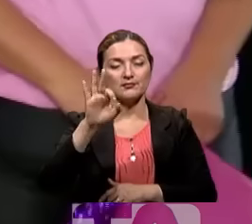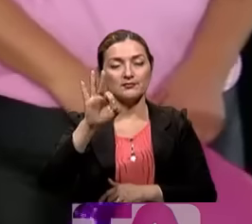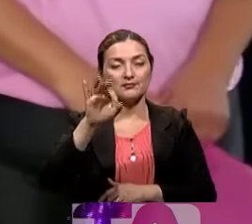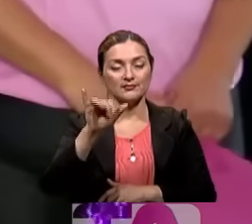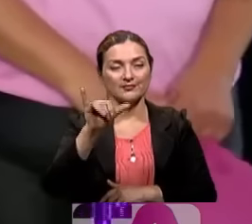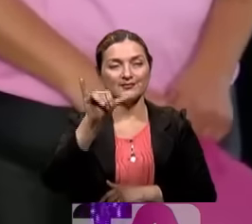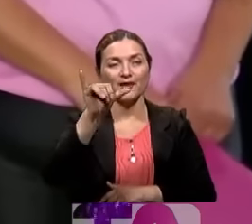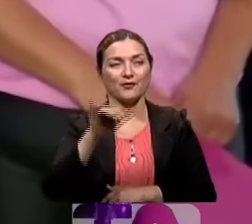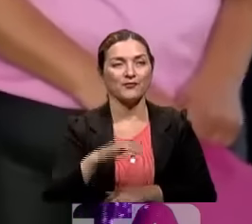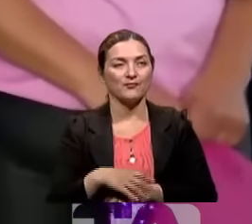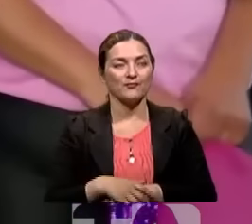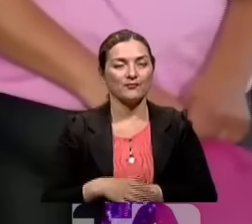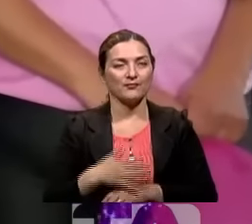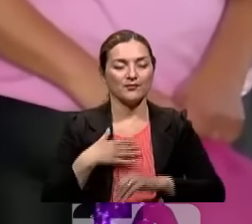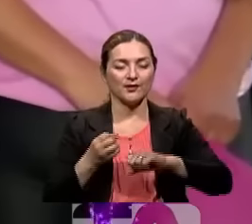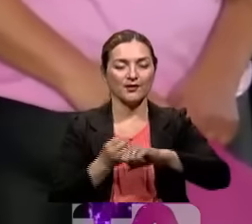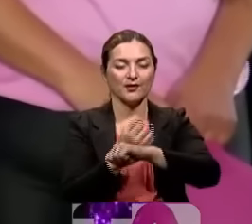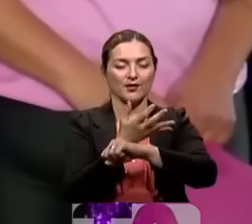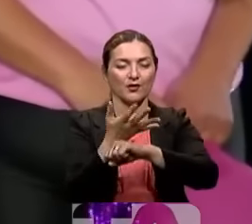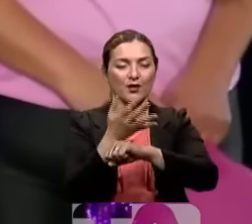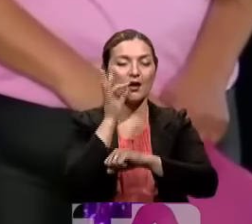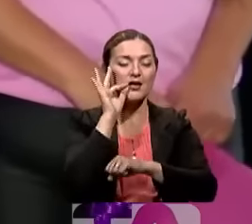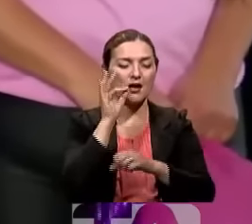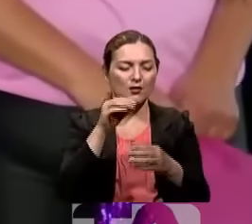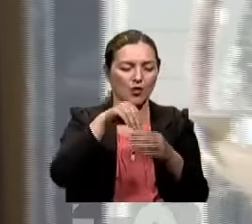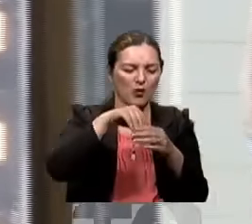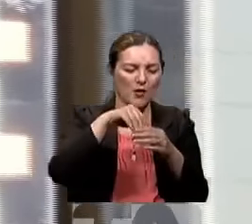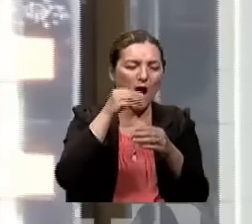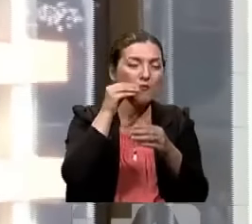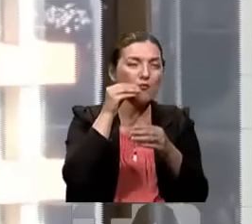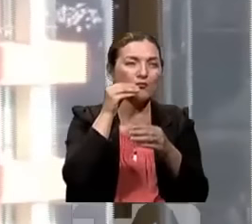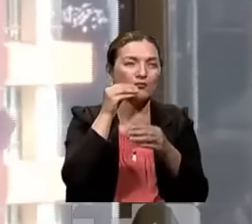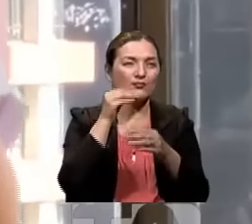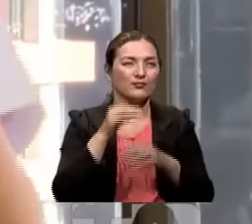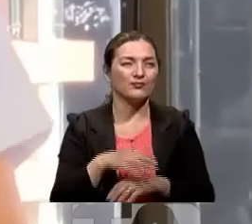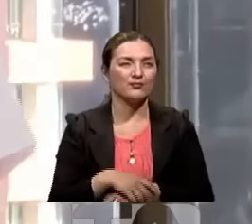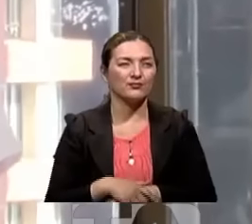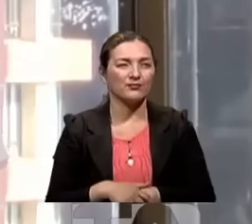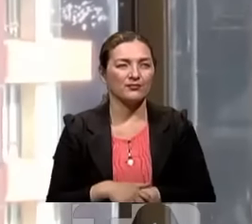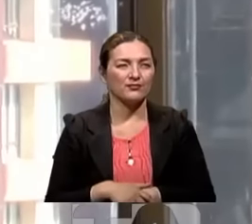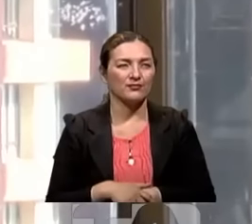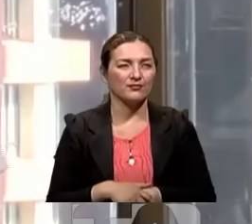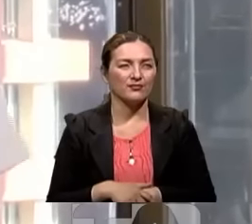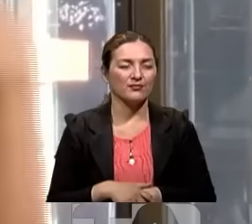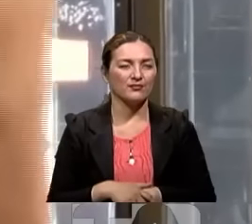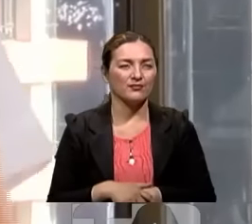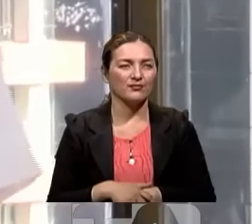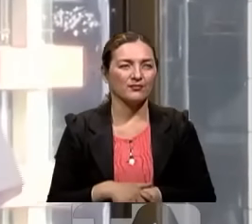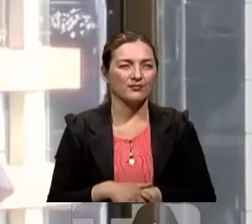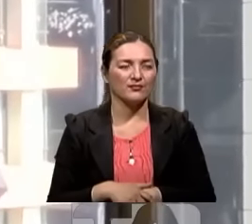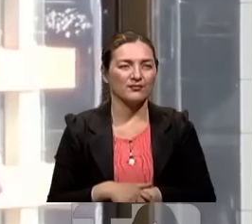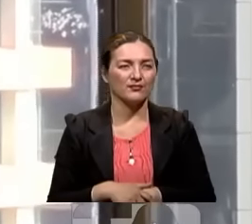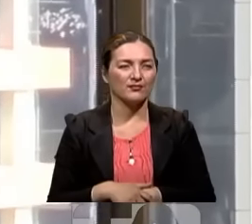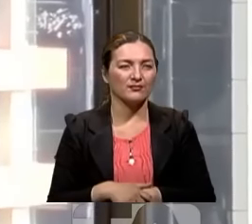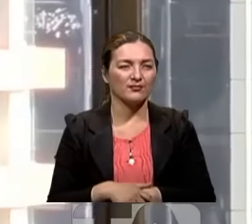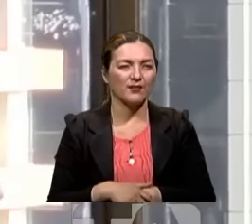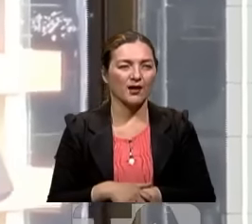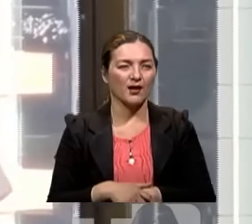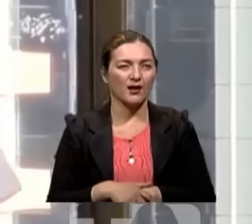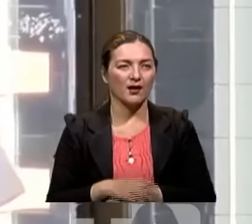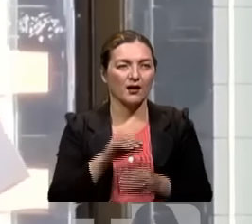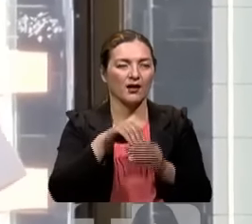solo recomendación, sí está súper rico el relleno, pero choco avellana no es nada guau. Ahorita tenemos, como les decíamos antes, queremos